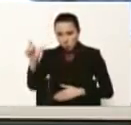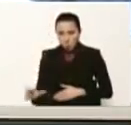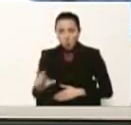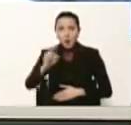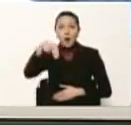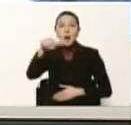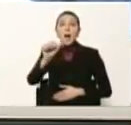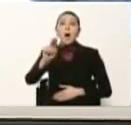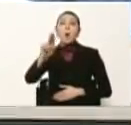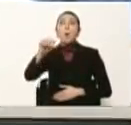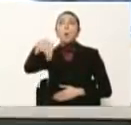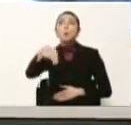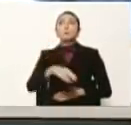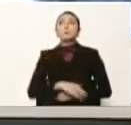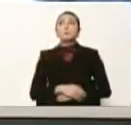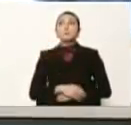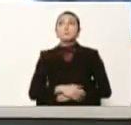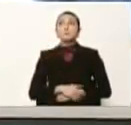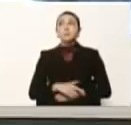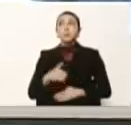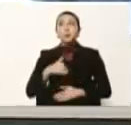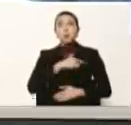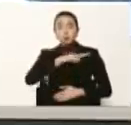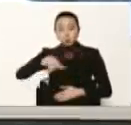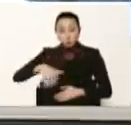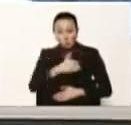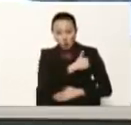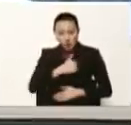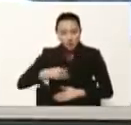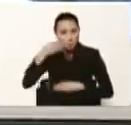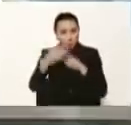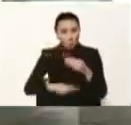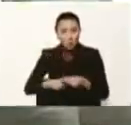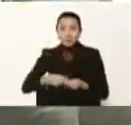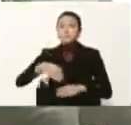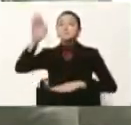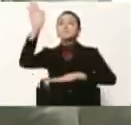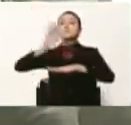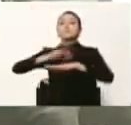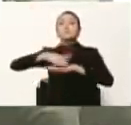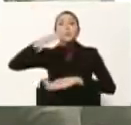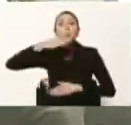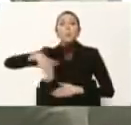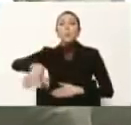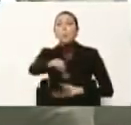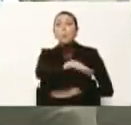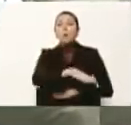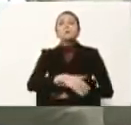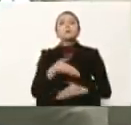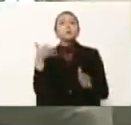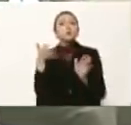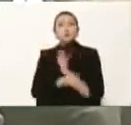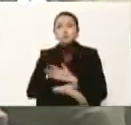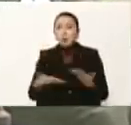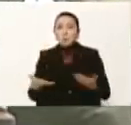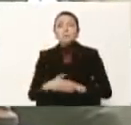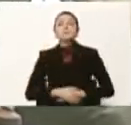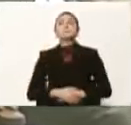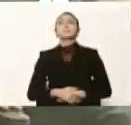Fernández. Hemos querido dirigirnos al país para hacer balance,